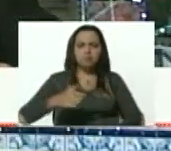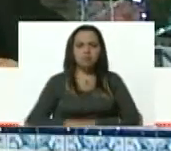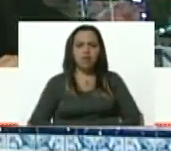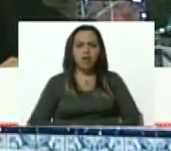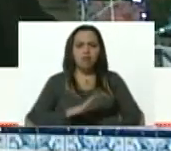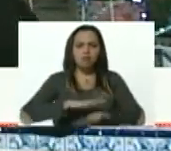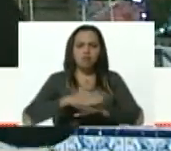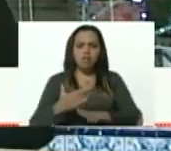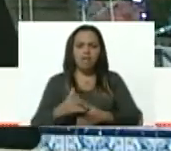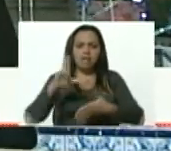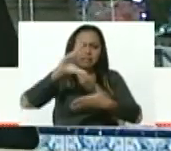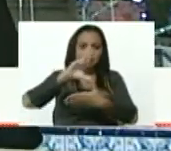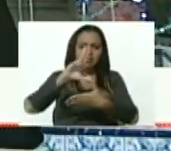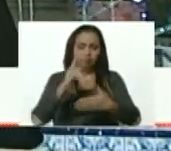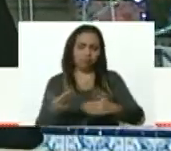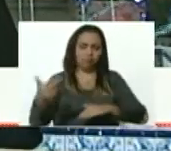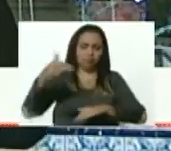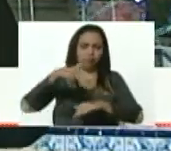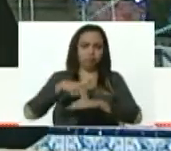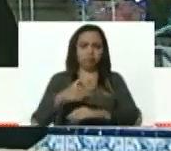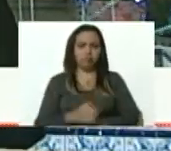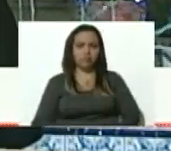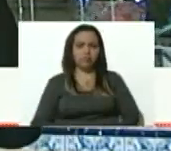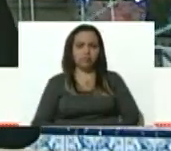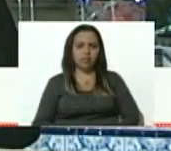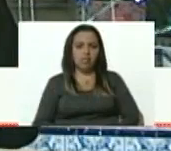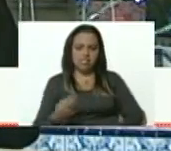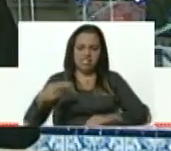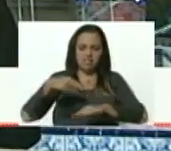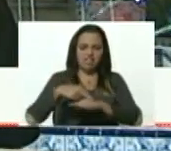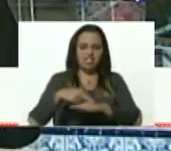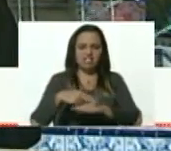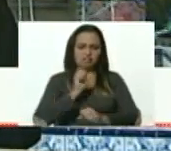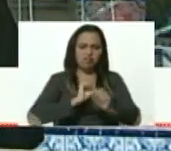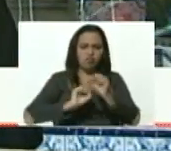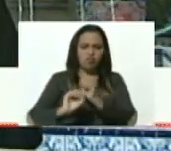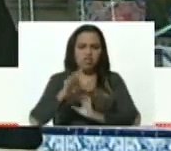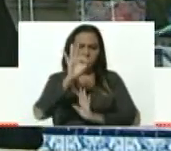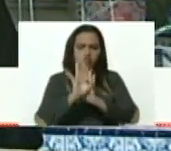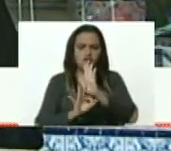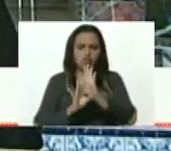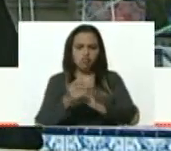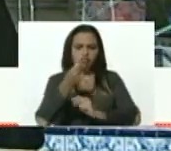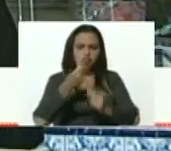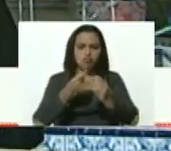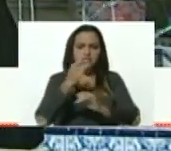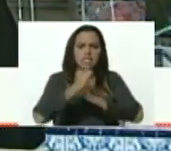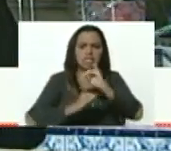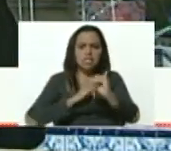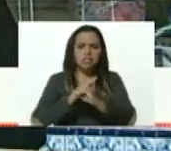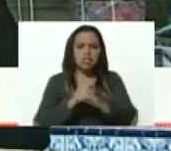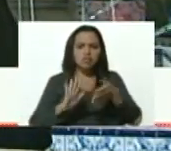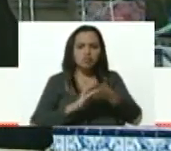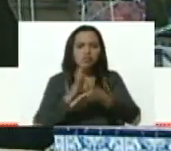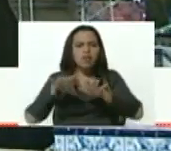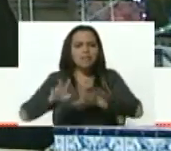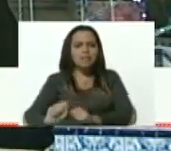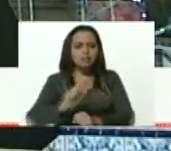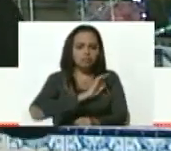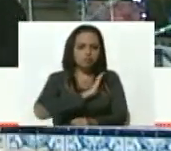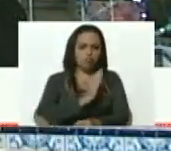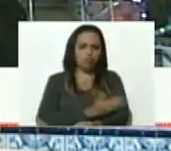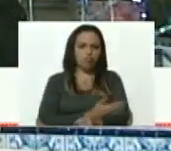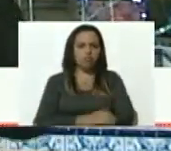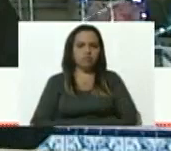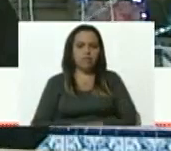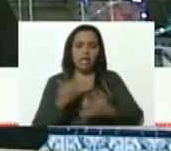qué América Latina se levanta? Se levanta contra el Fondo Monetario Internacional, contra el capitalismo salvaje.